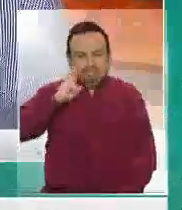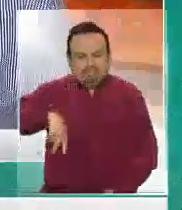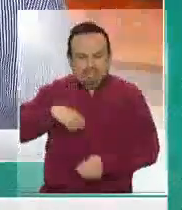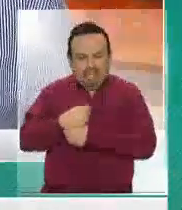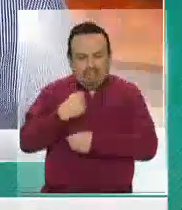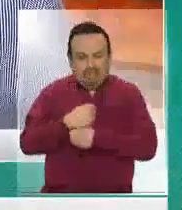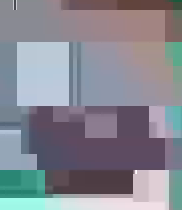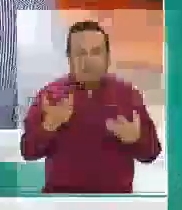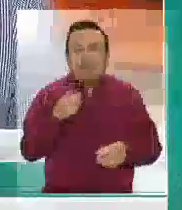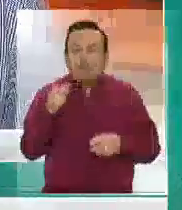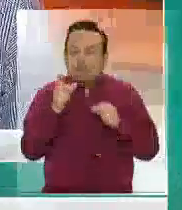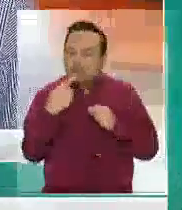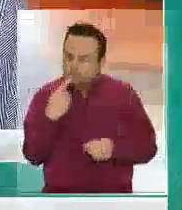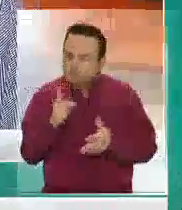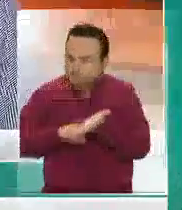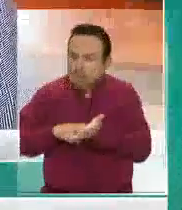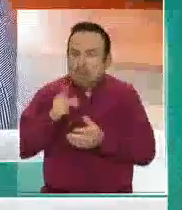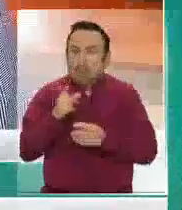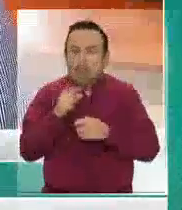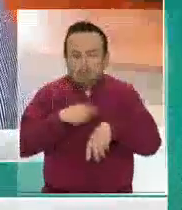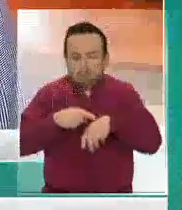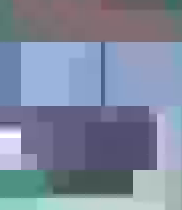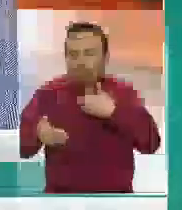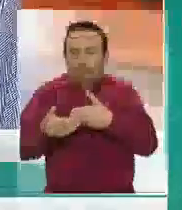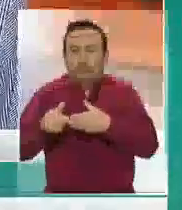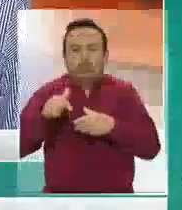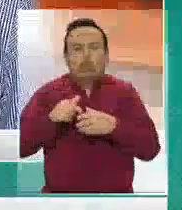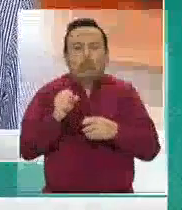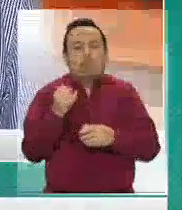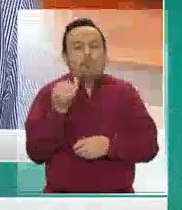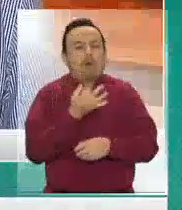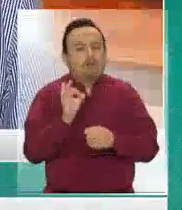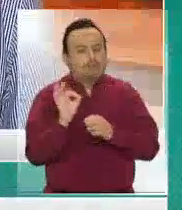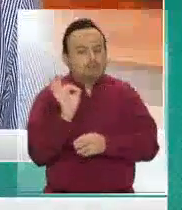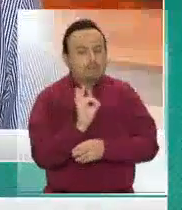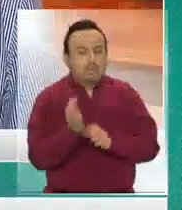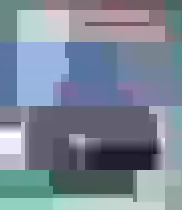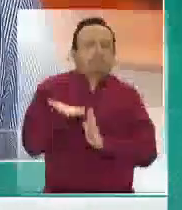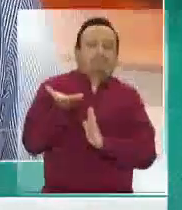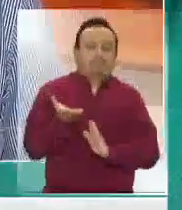¿cuánto más podría aumentar el desempleo y en un plazo breve?